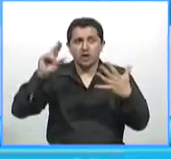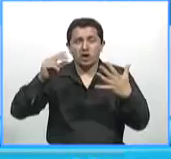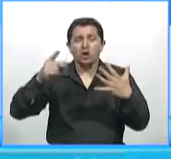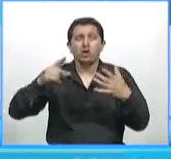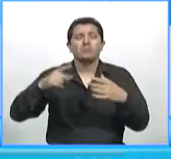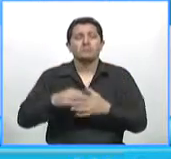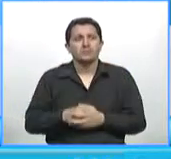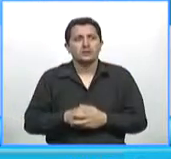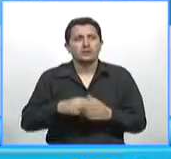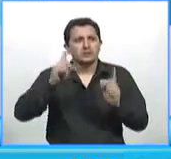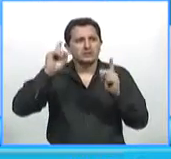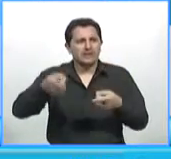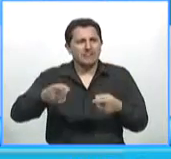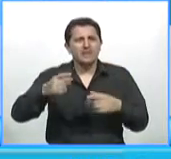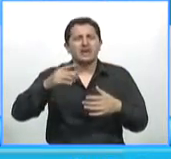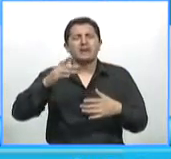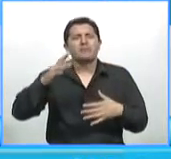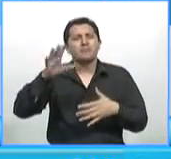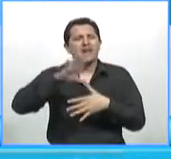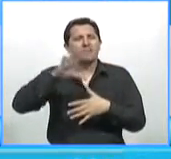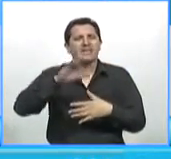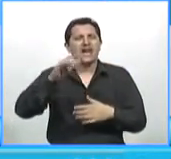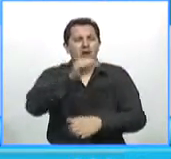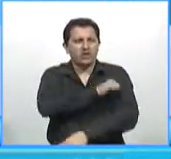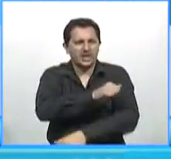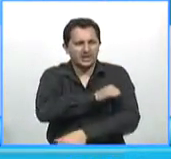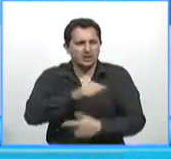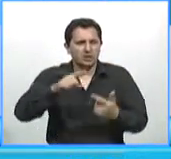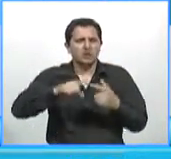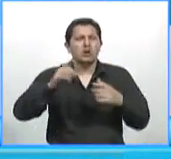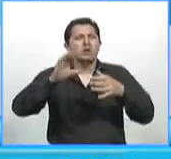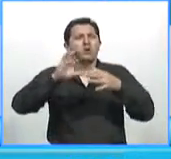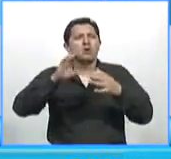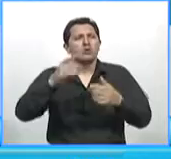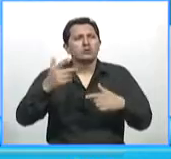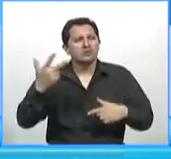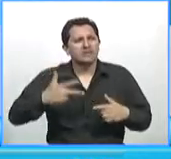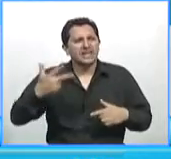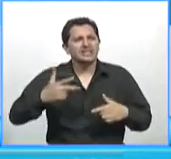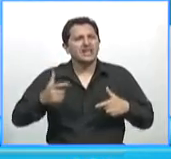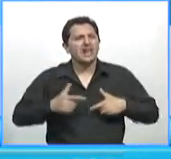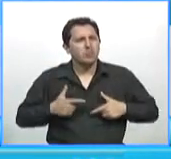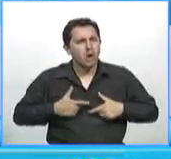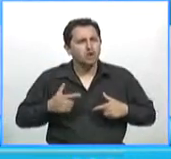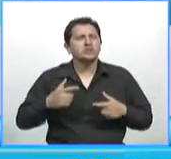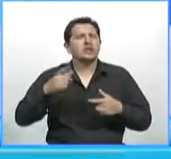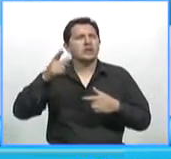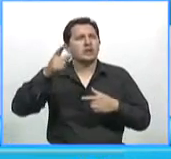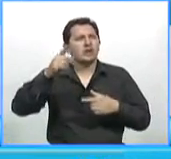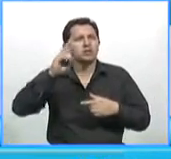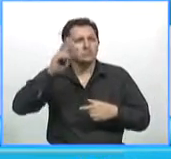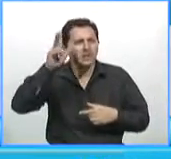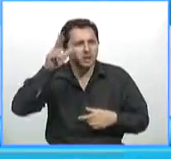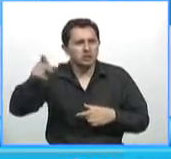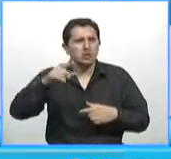el primer puesto en los Panamericanos de Río de Janeiro, la medalla de bronce en los Juegos Olímpicos de 2008 y el Campeonato Mundial en